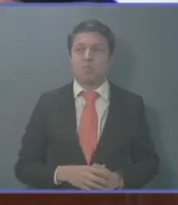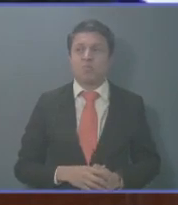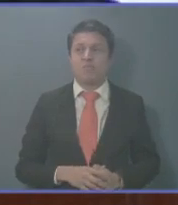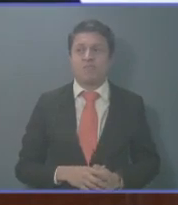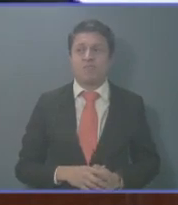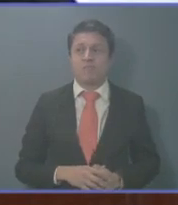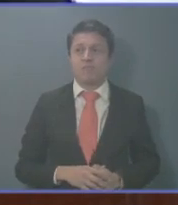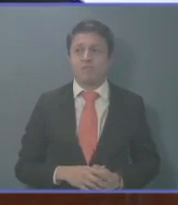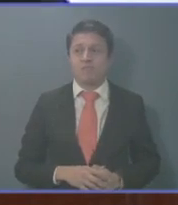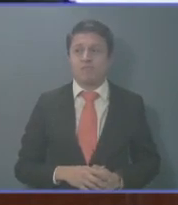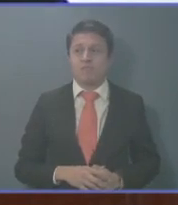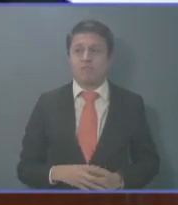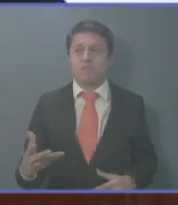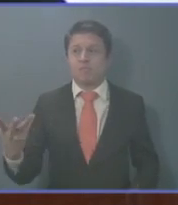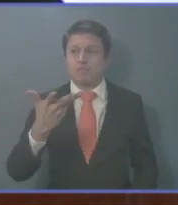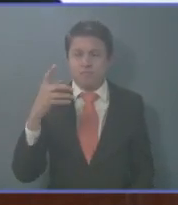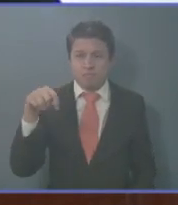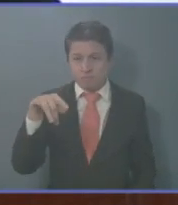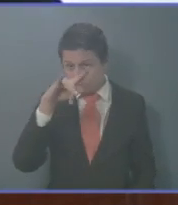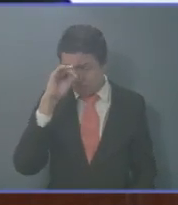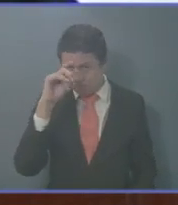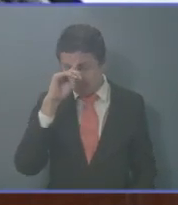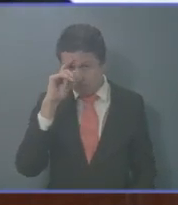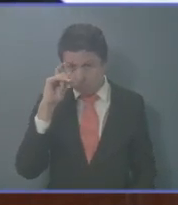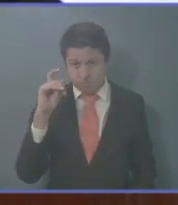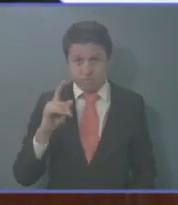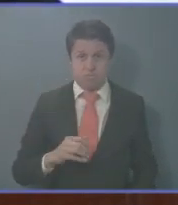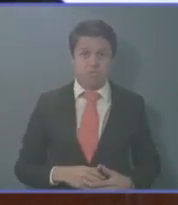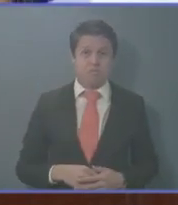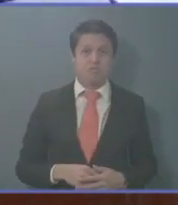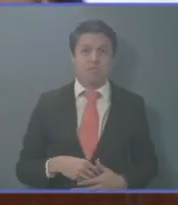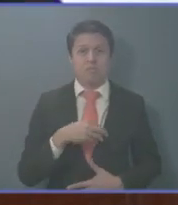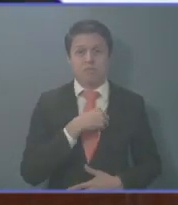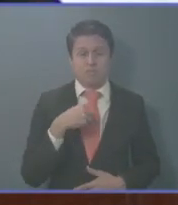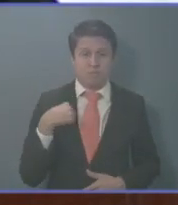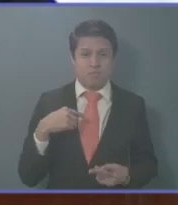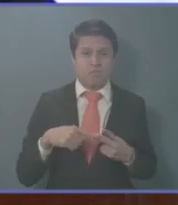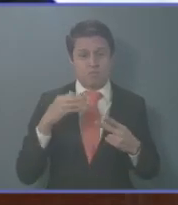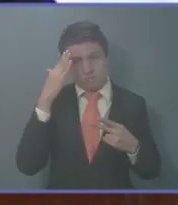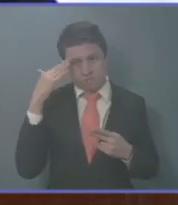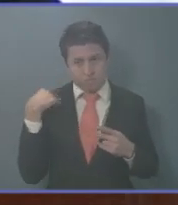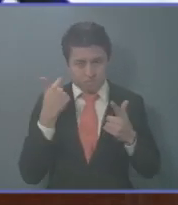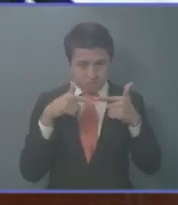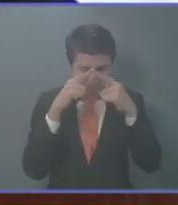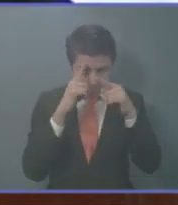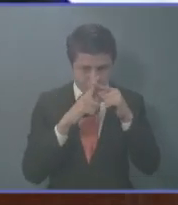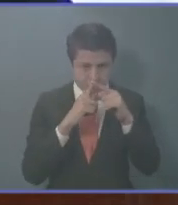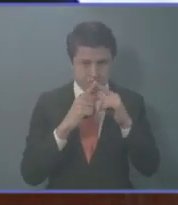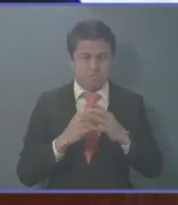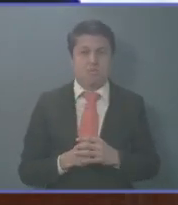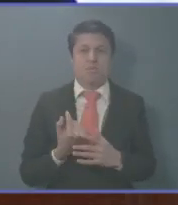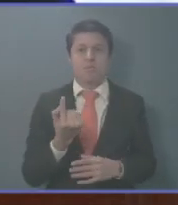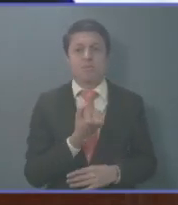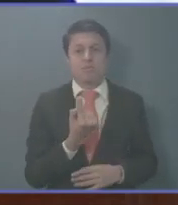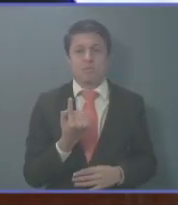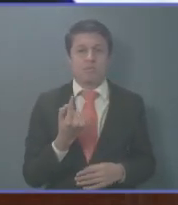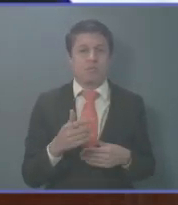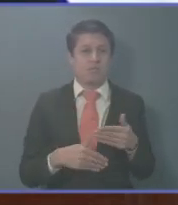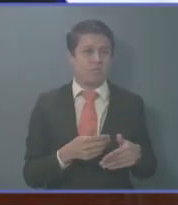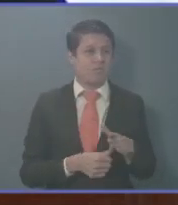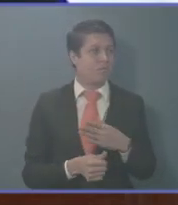por todo este esfuerzo que están haciendo los médicos, las enfermeras, el personal